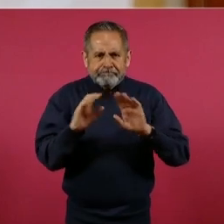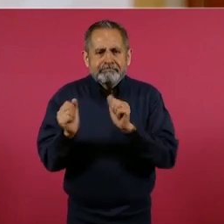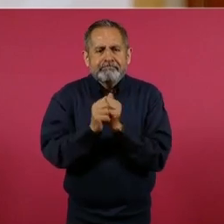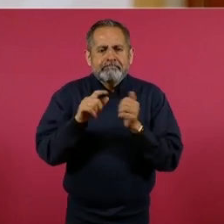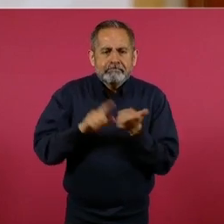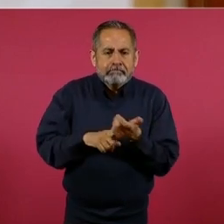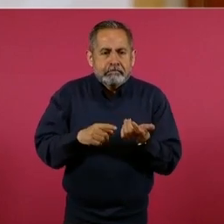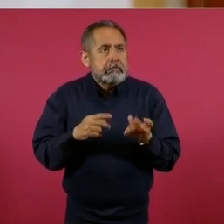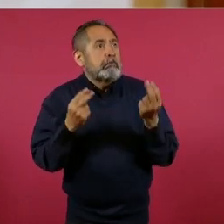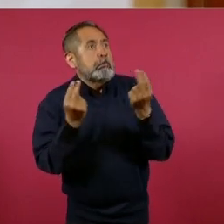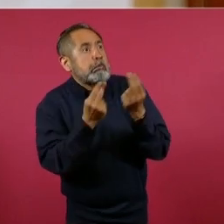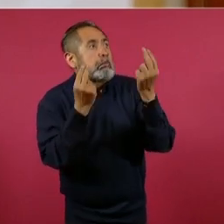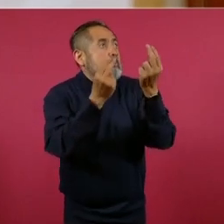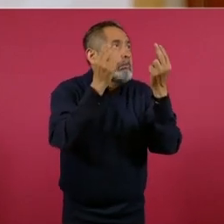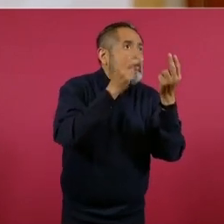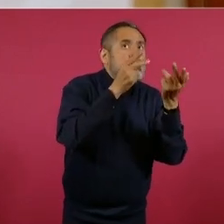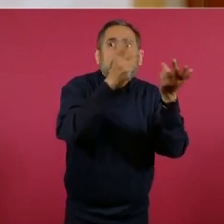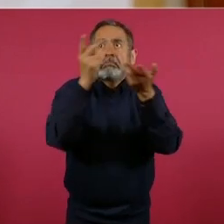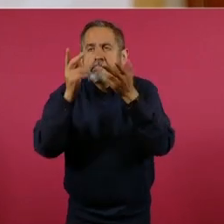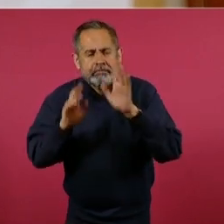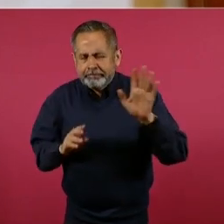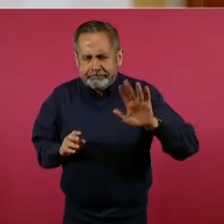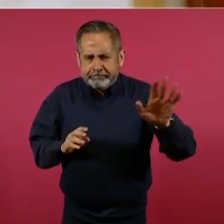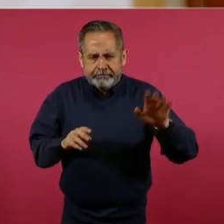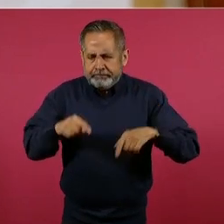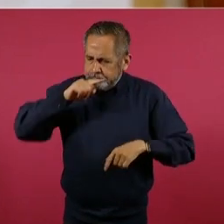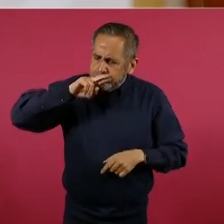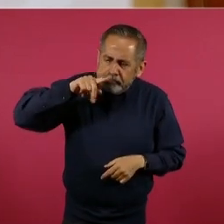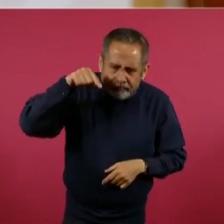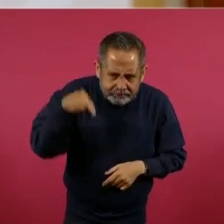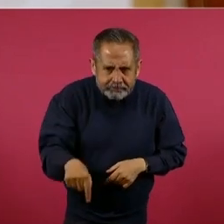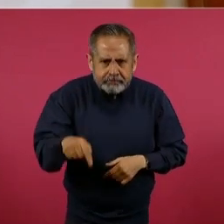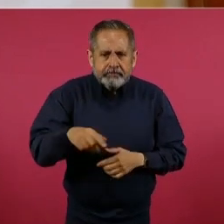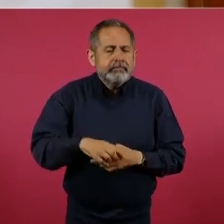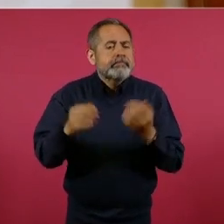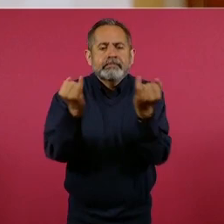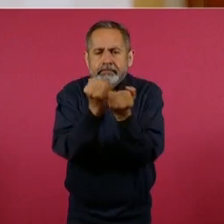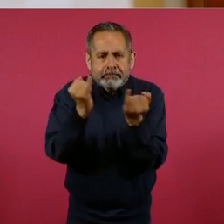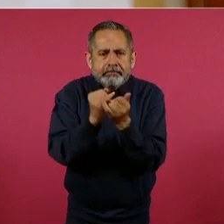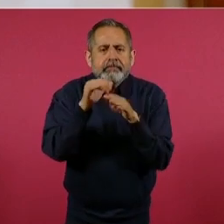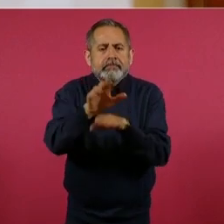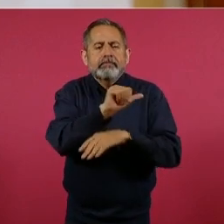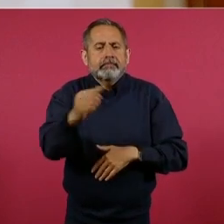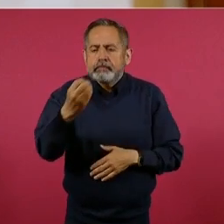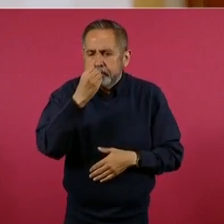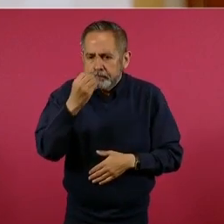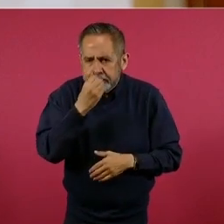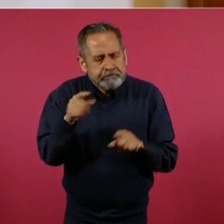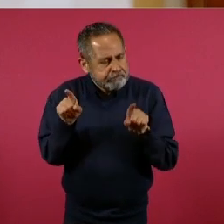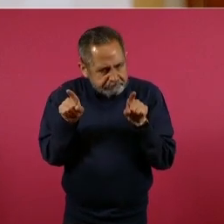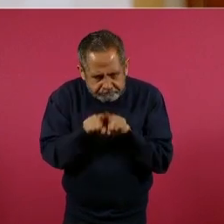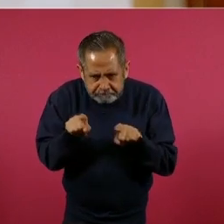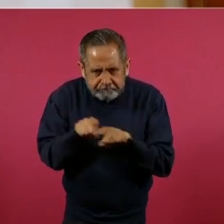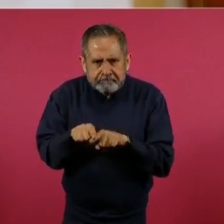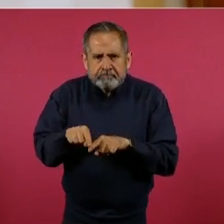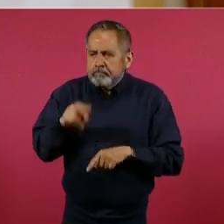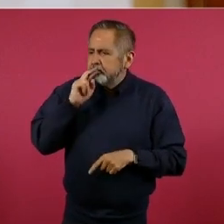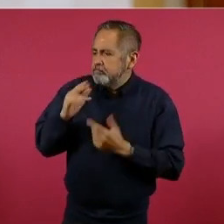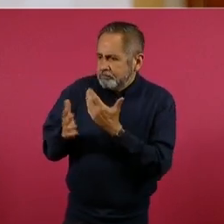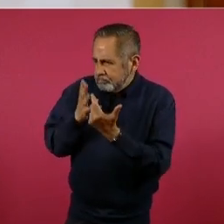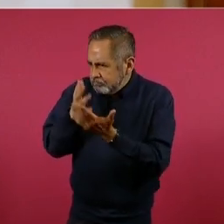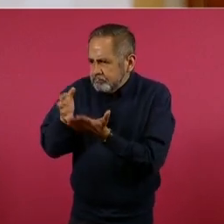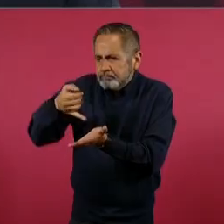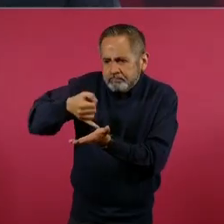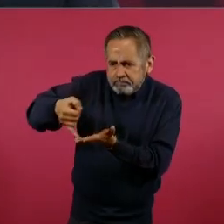la dependencia. Lo mismo en el caso de los alimentos. Claro. Lo mismo en el caso de los alimentos. Hemos